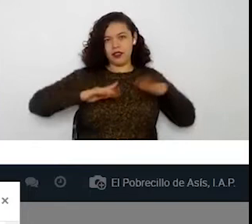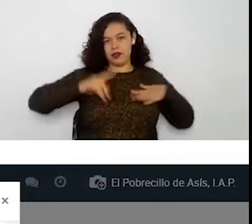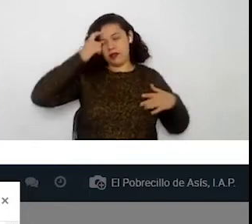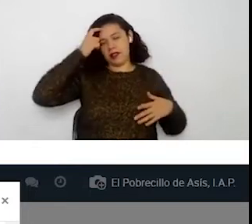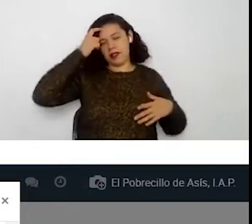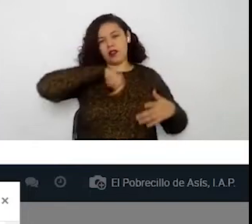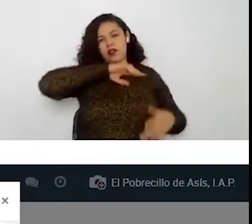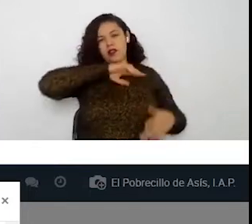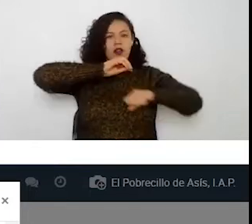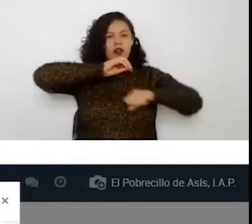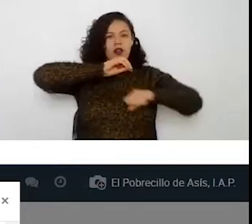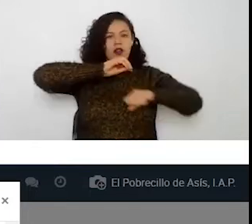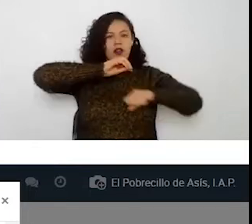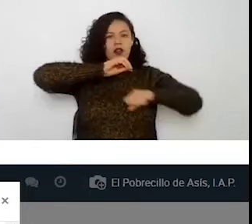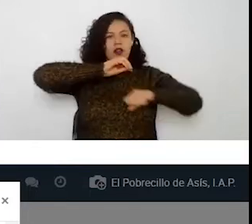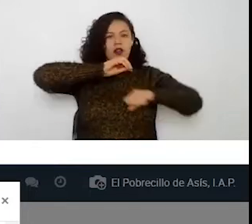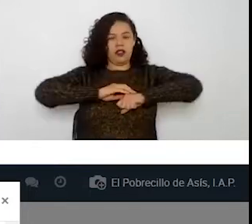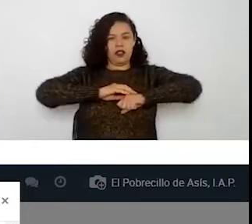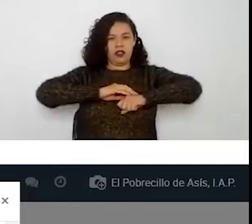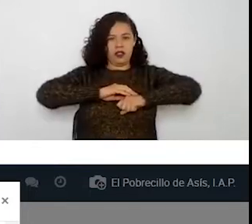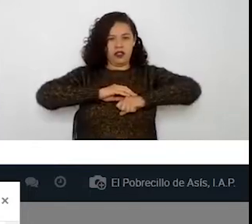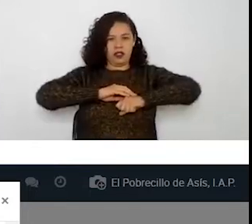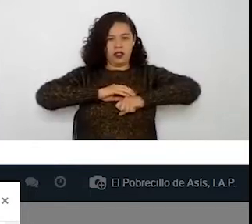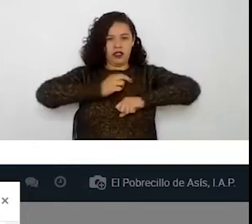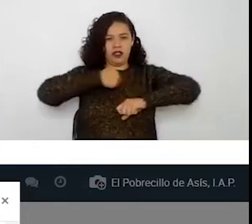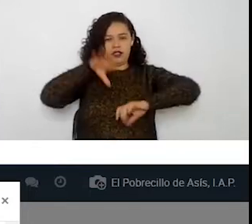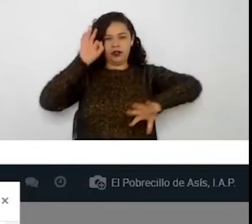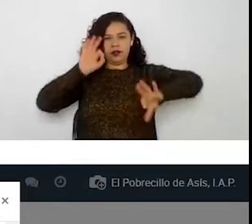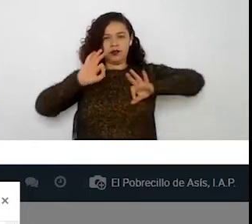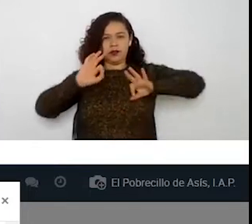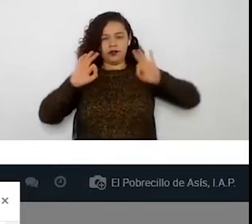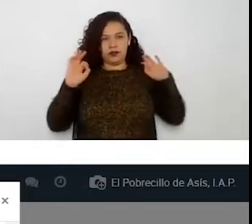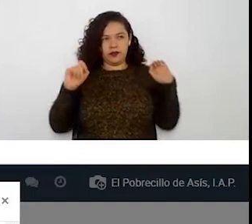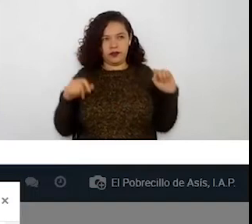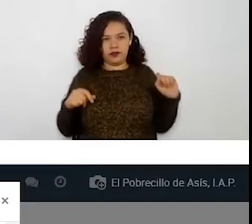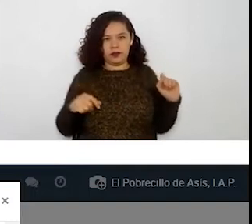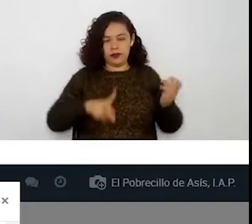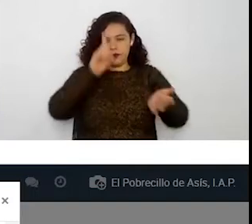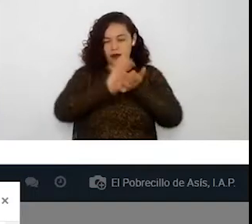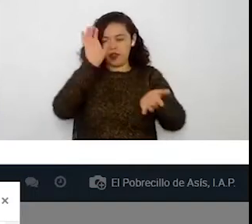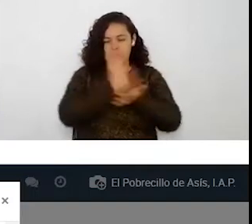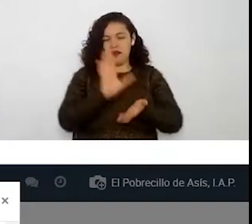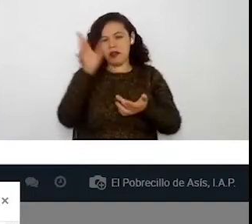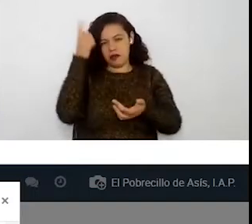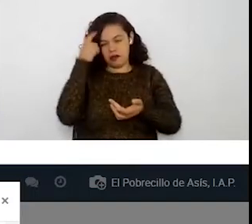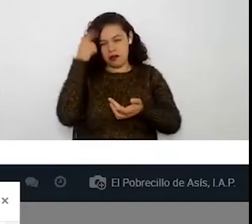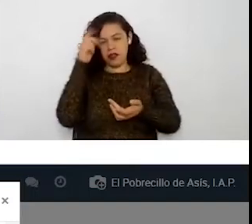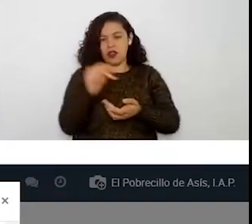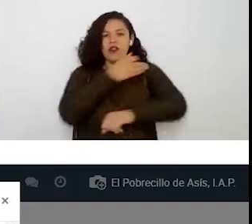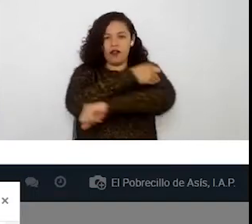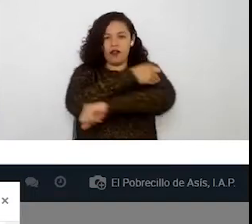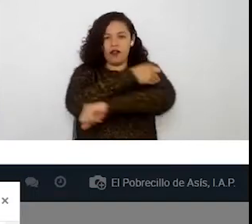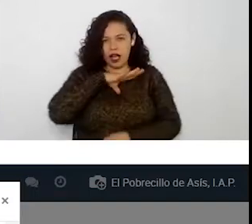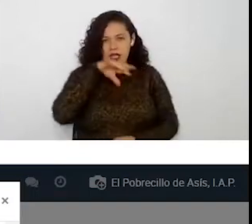vamos a nosotros para este ejemplo vamos a escoger condición sin discapacidad mental con familia